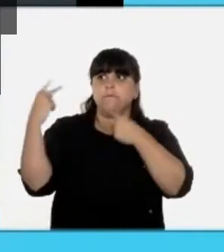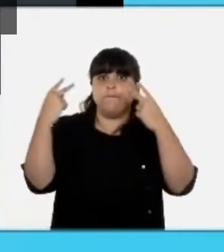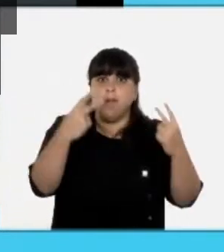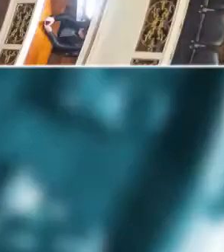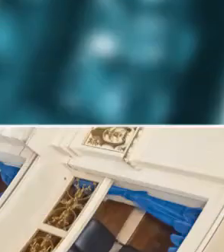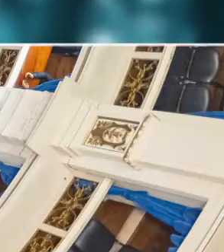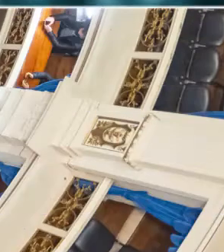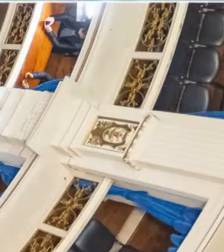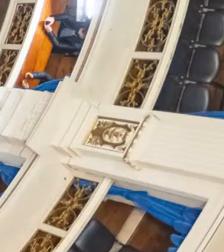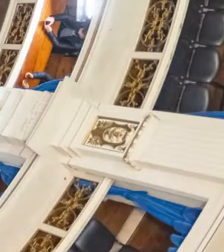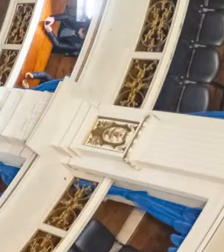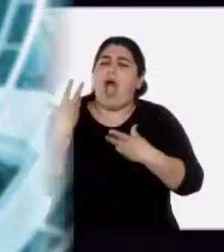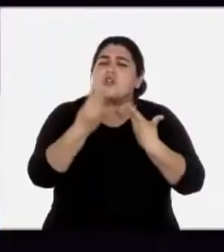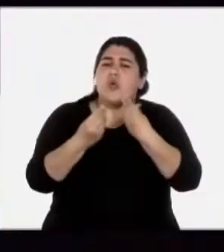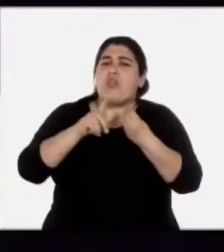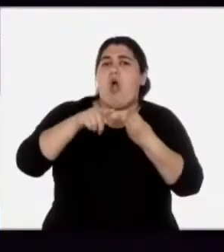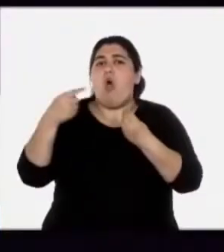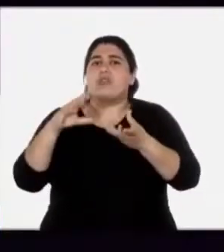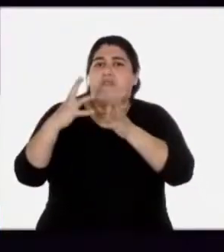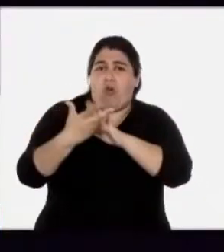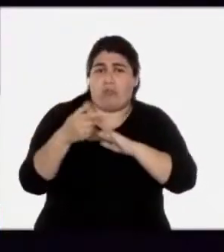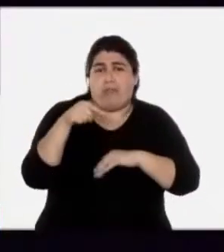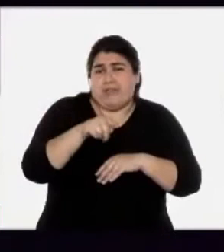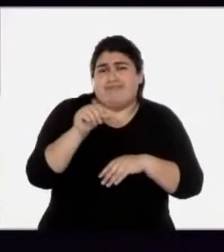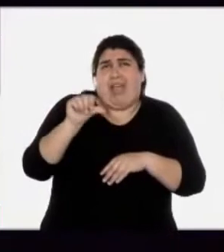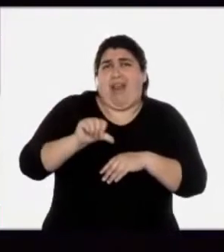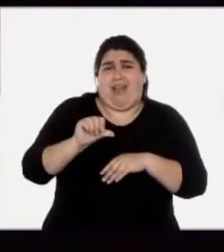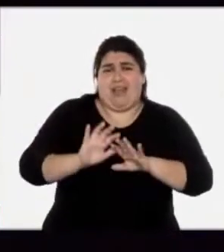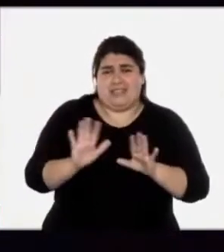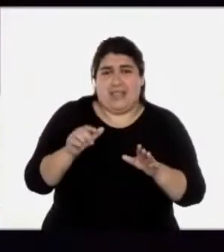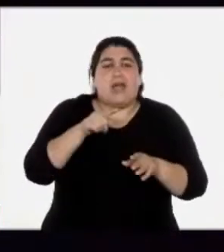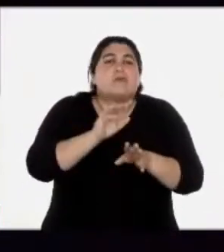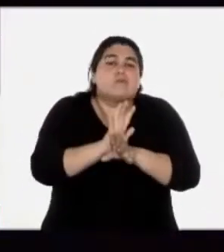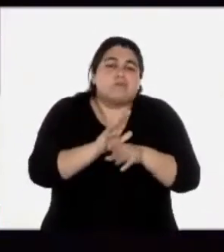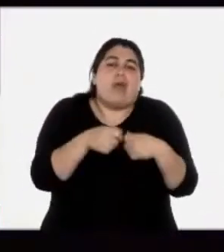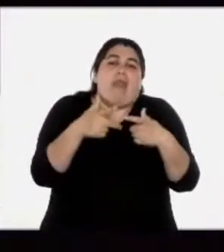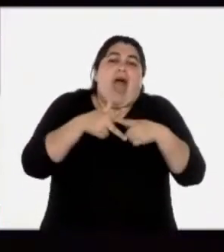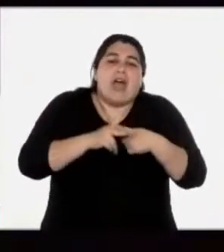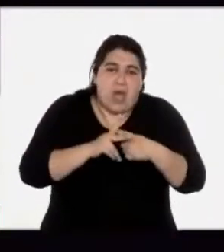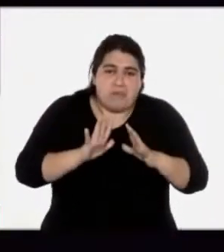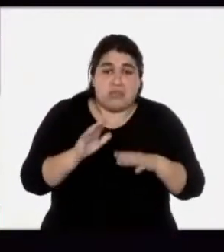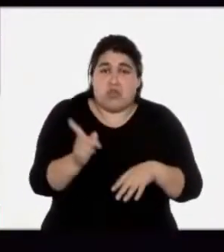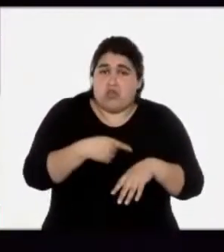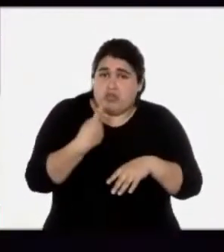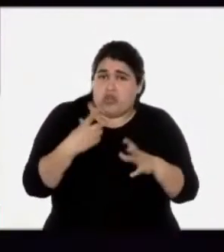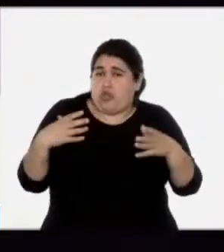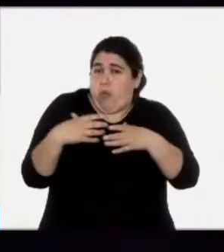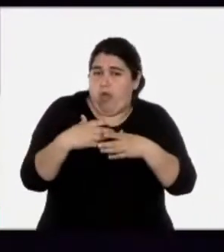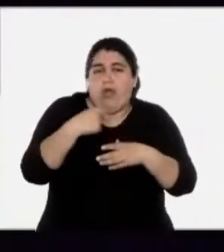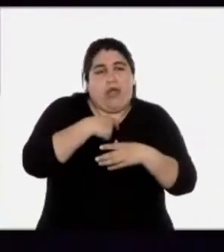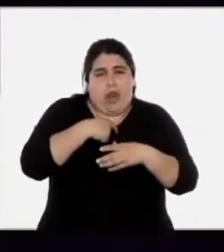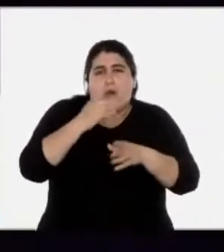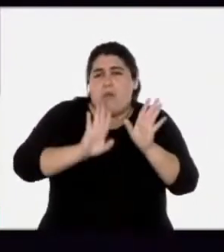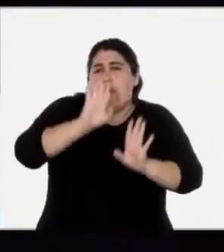de actividad. Es bueno, es una herramienta y por eso como bloque nos hemos dispuesto a votarlo de manera urgente, tanto